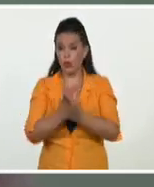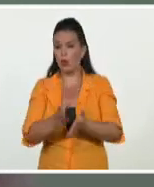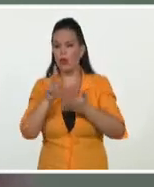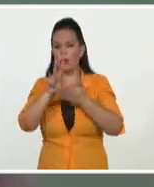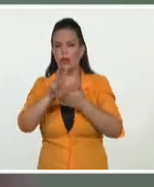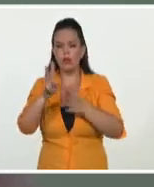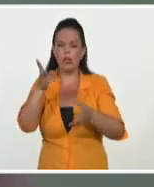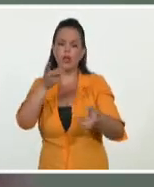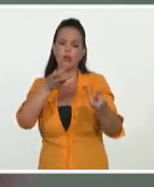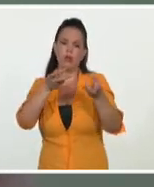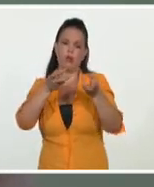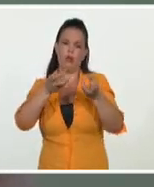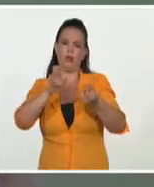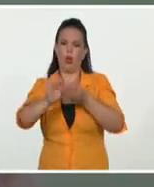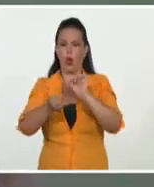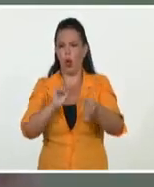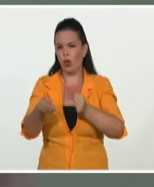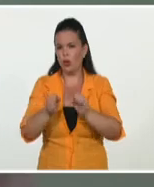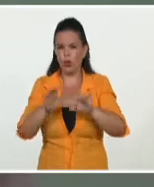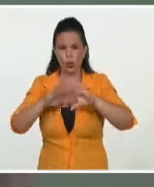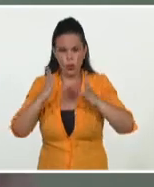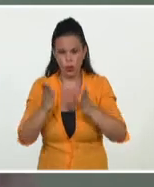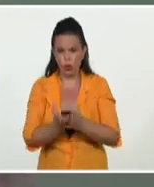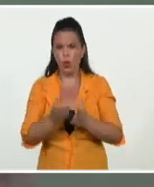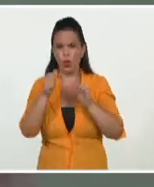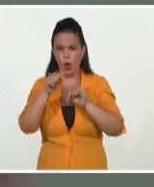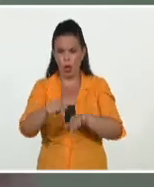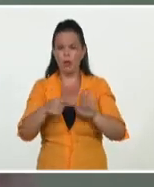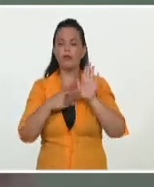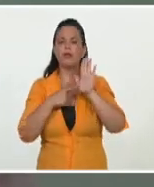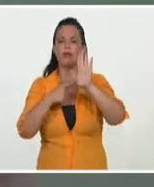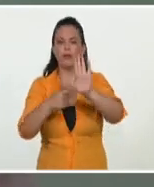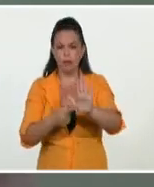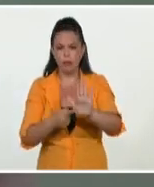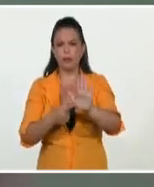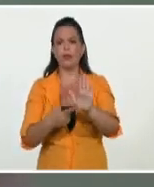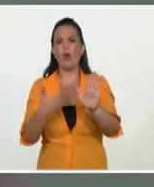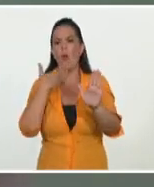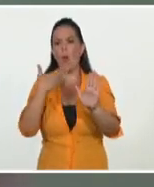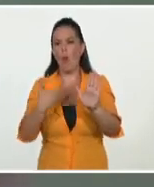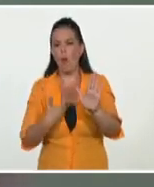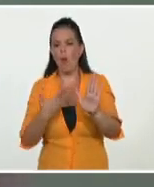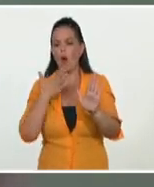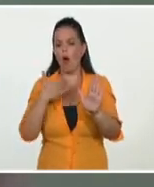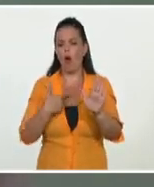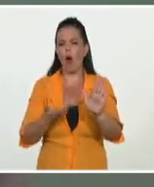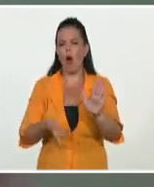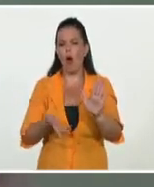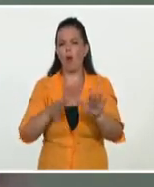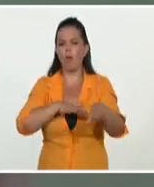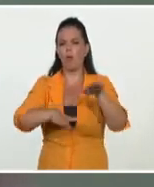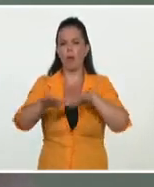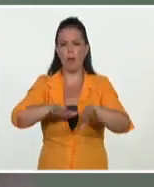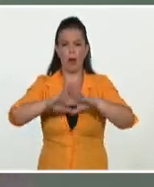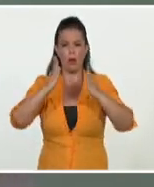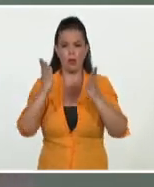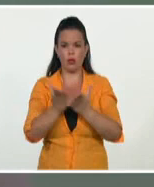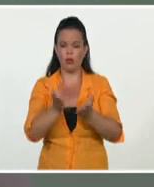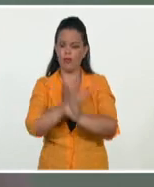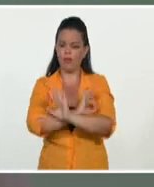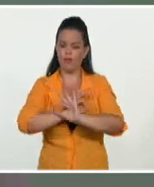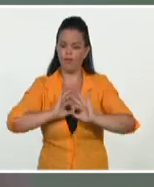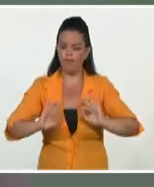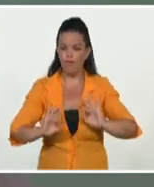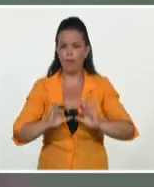para poder garantizar el cumplimiento de las buenas prácticas clínicas y las regulaciones vigentes para la investigación en seres humanos. Nuestra